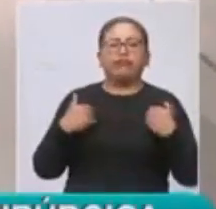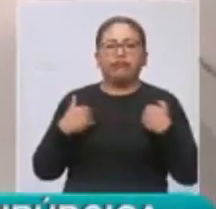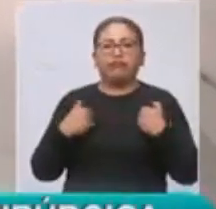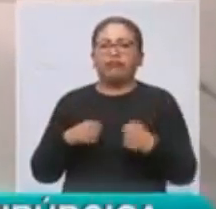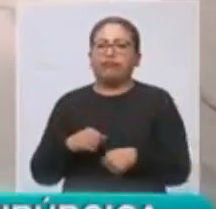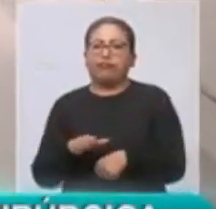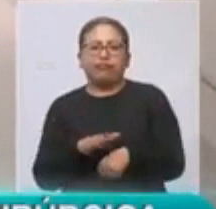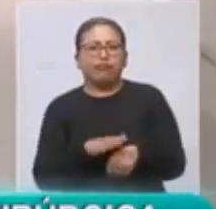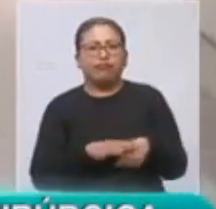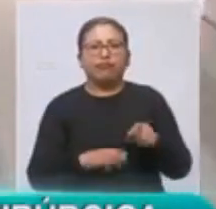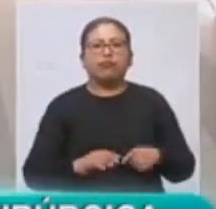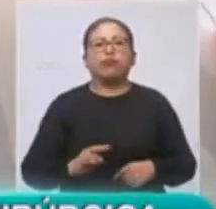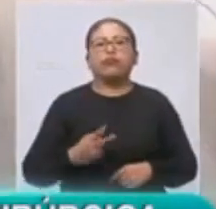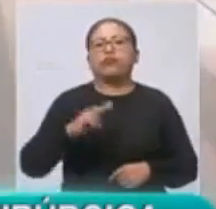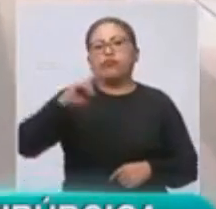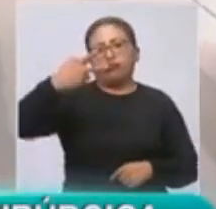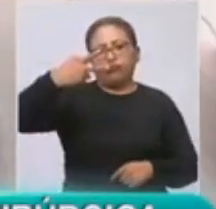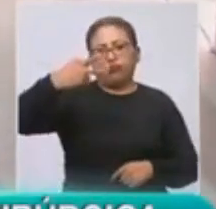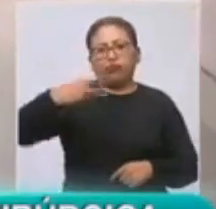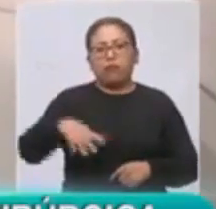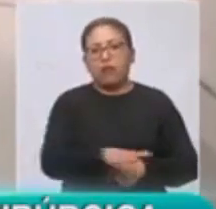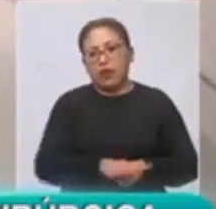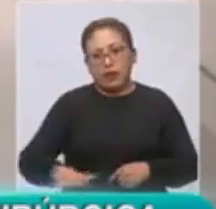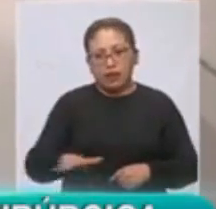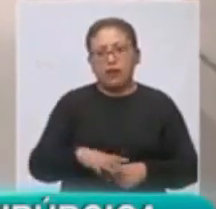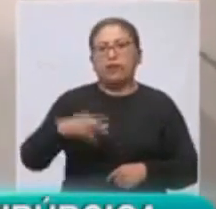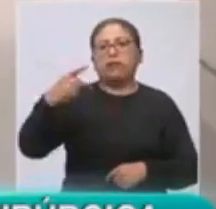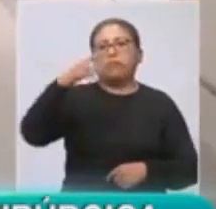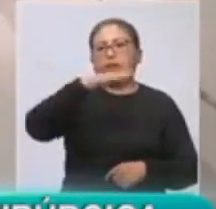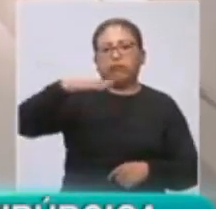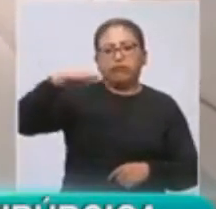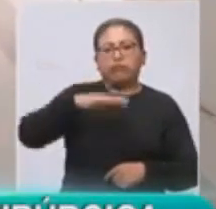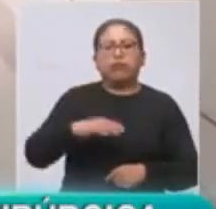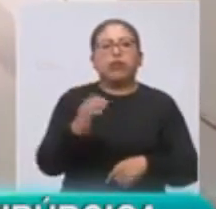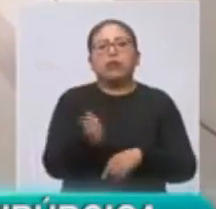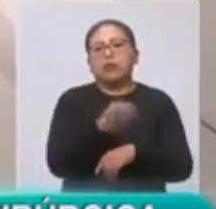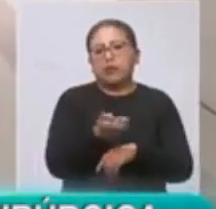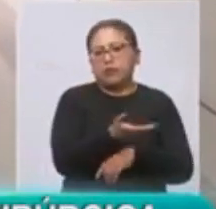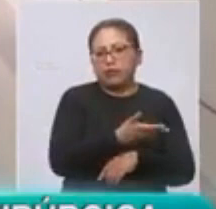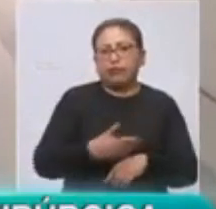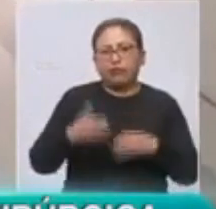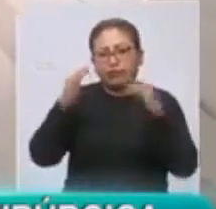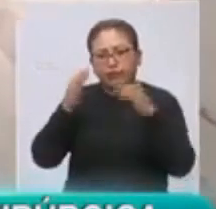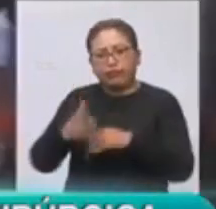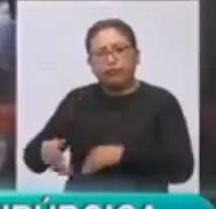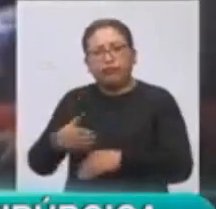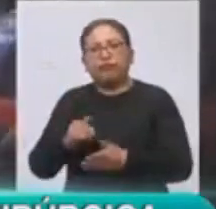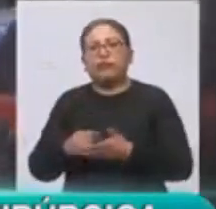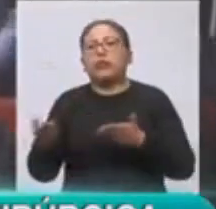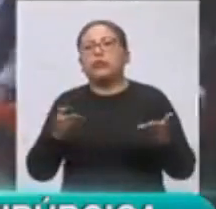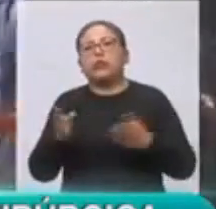mencionado, consta de dos plantas, una planta baja que tiene emergencias, tiene atención ambulatoria,